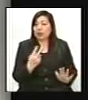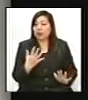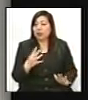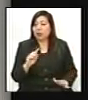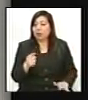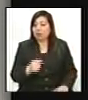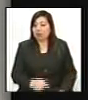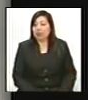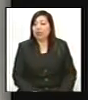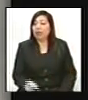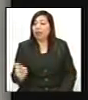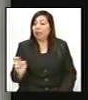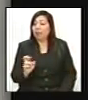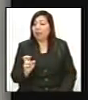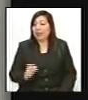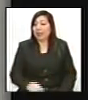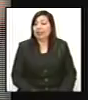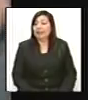1.242.875.000 dólares,